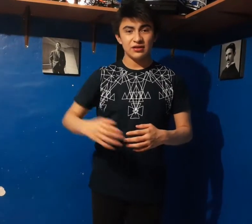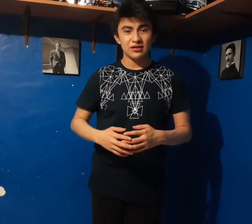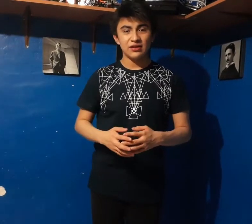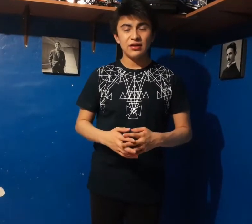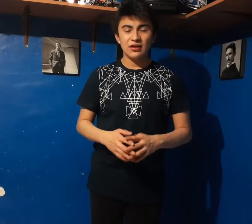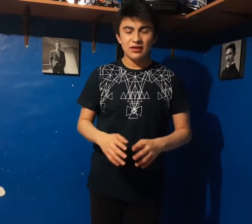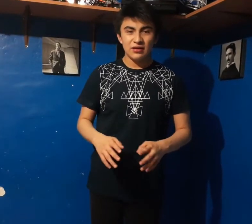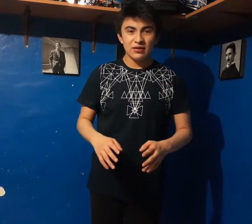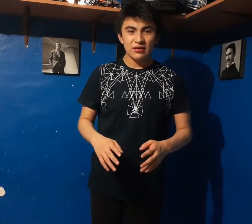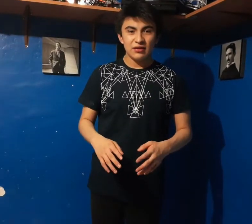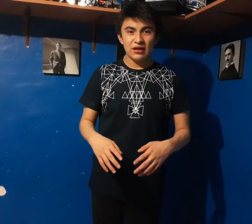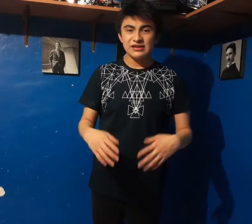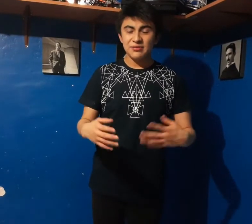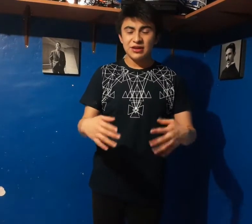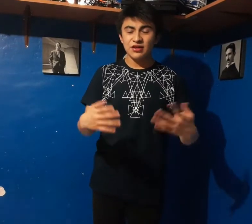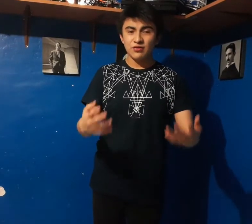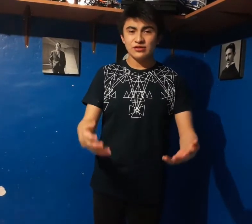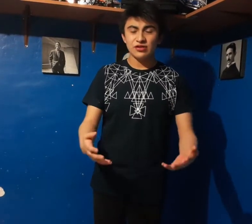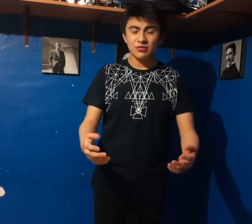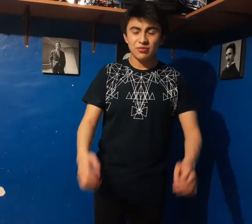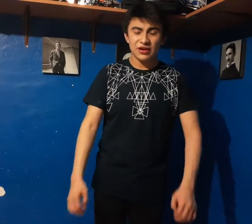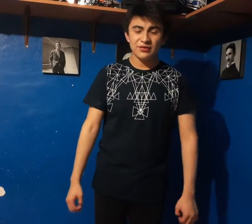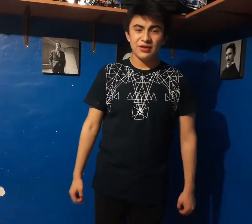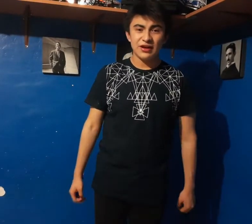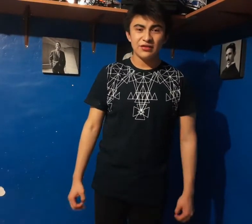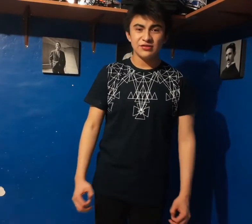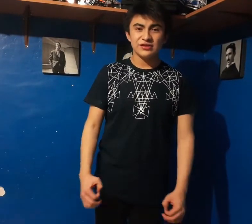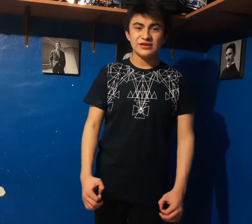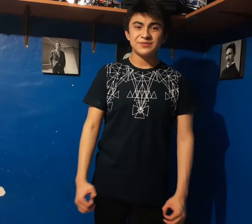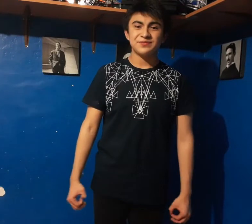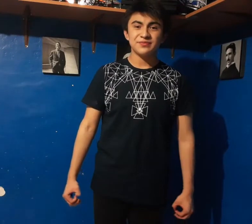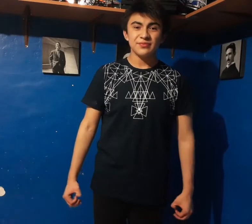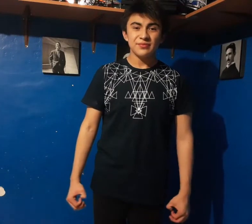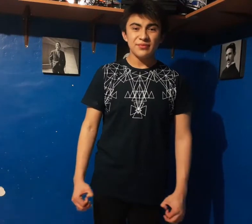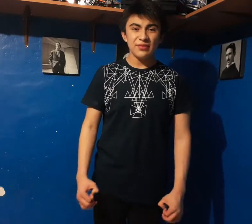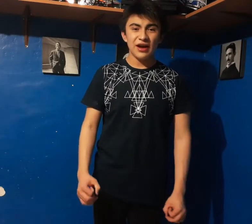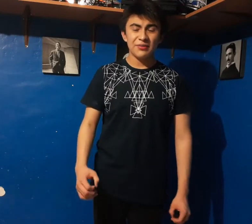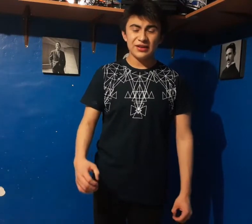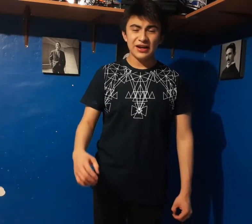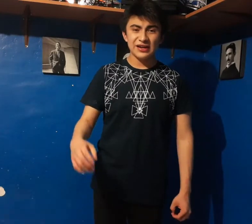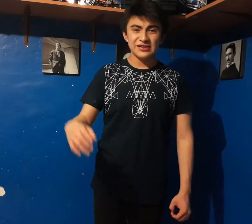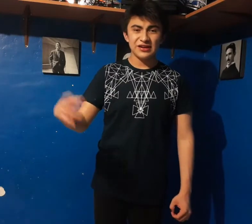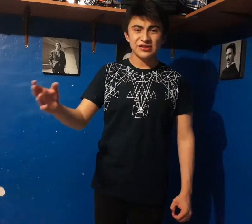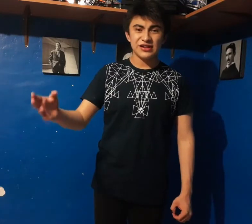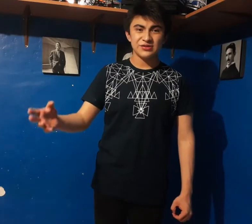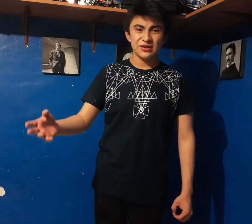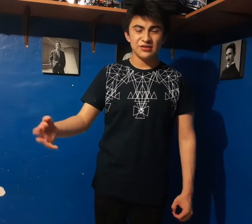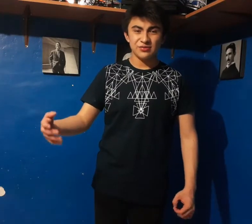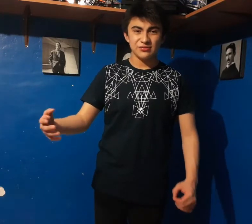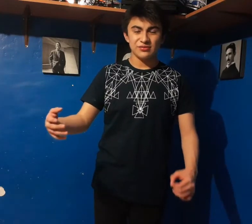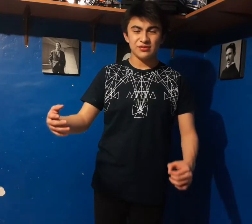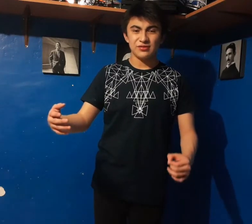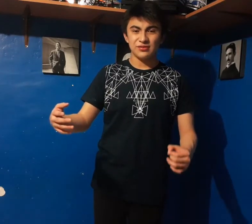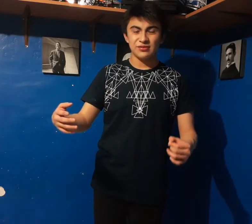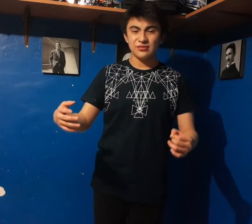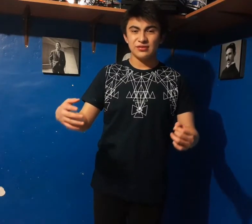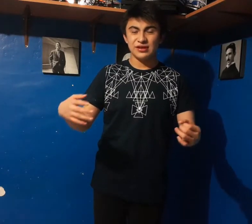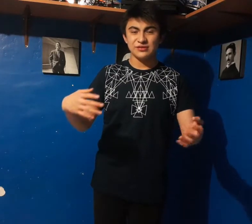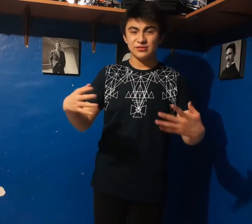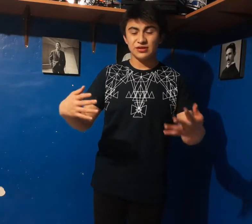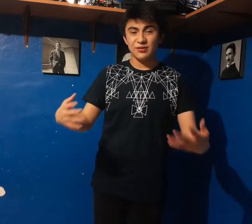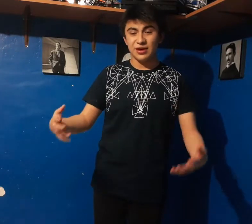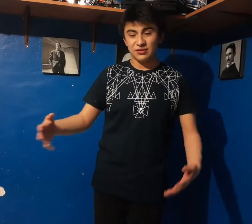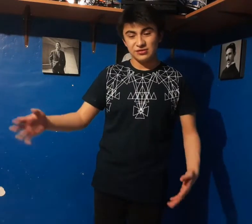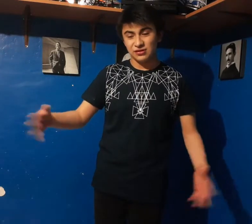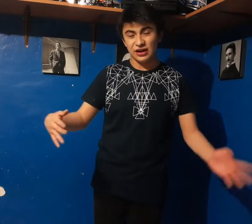ciudad. Esta medida no funcionó muy bien y entonces, al mandarlas lejos de la ciudad, no